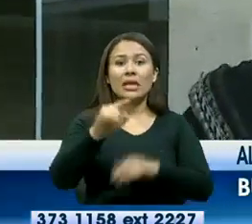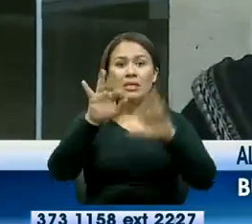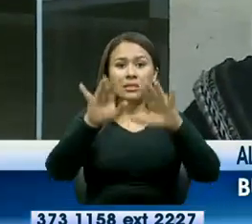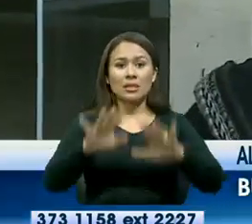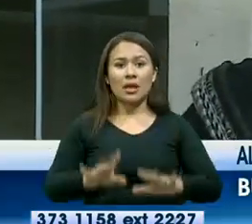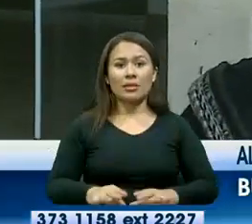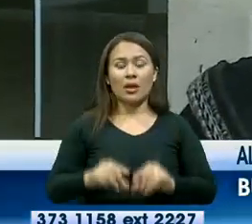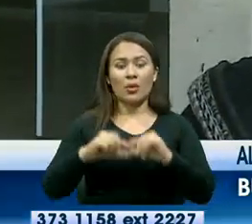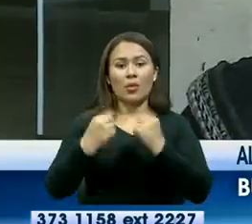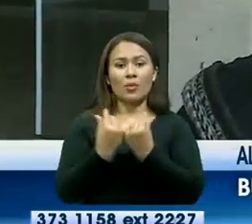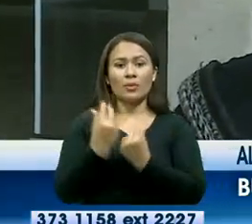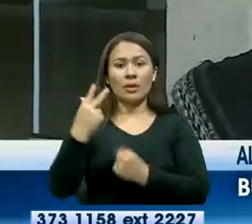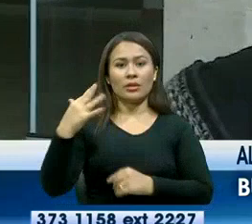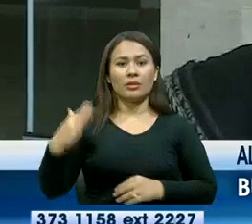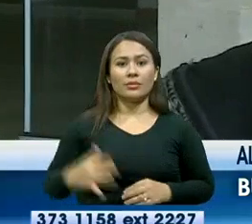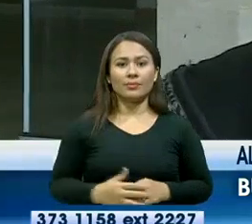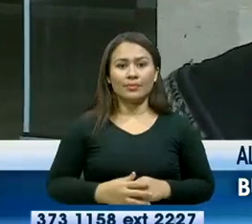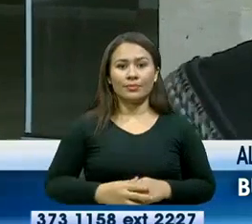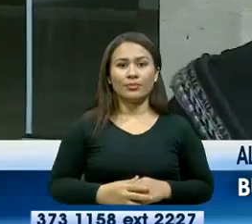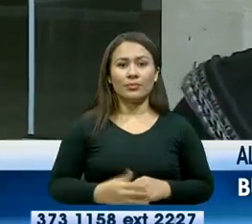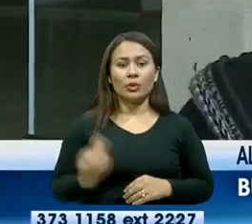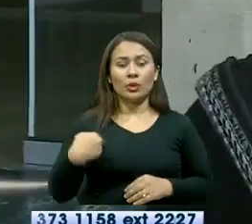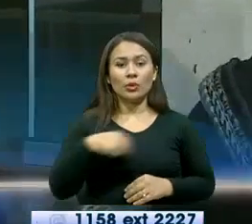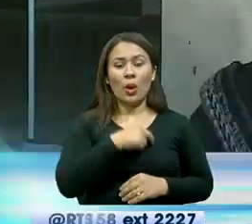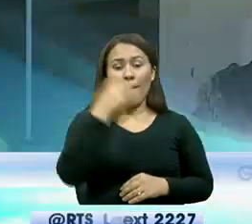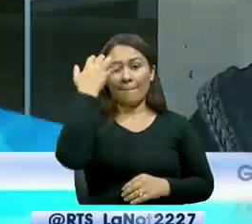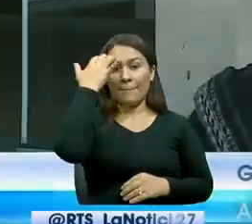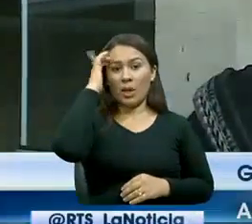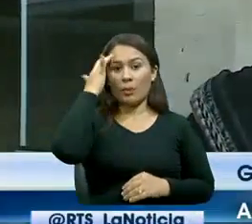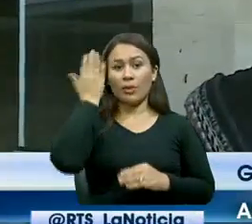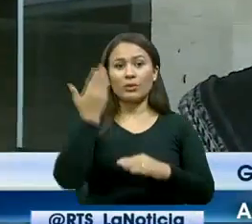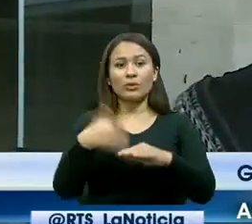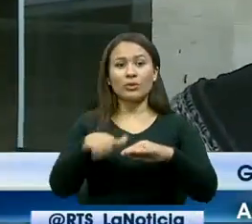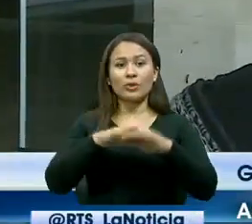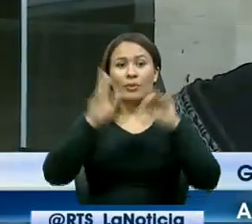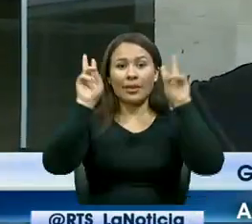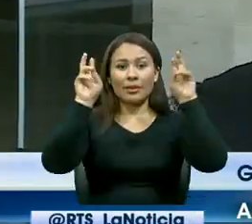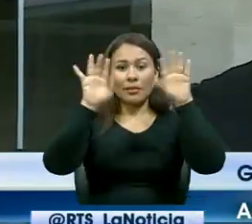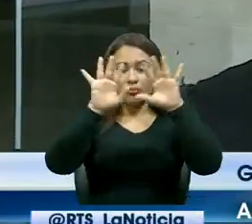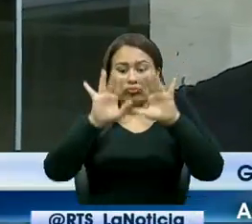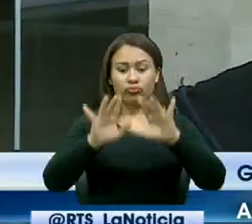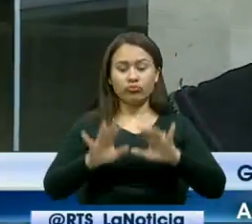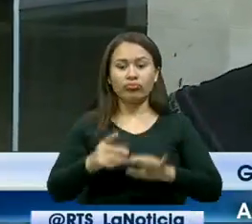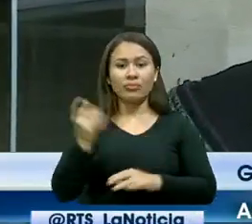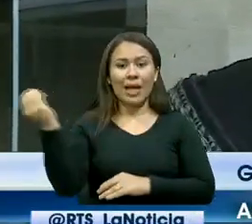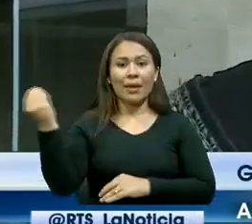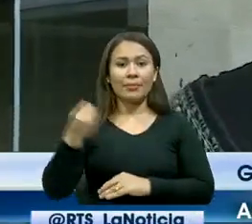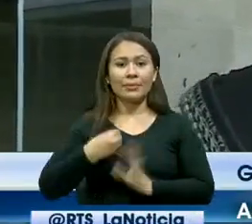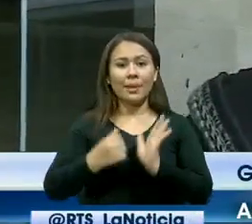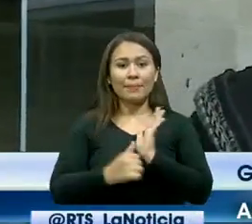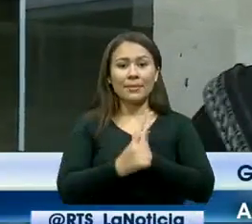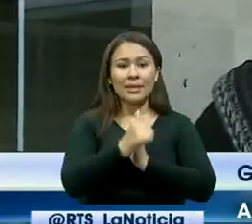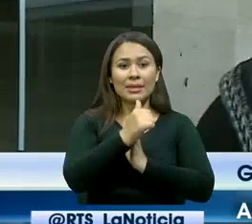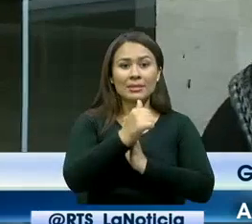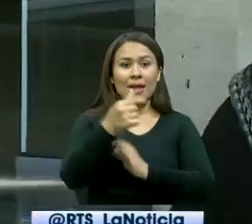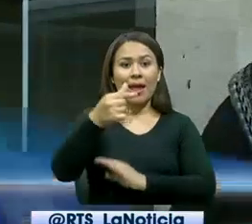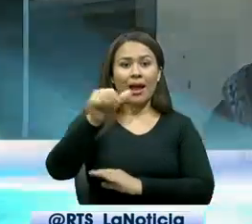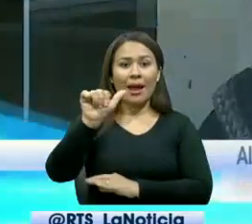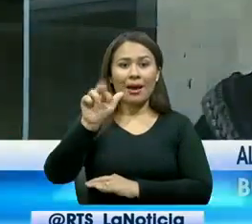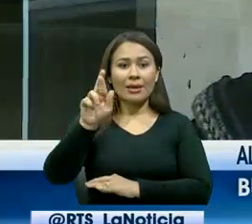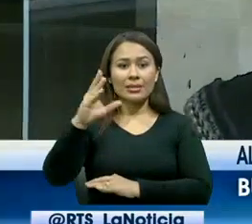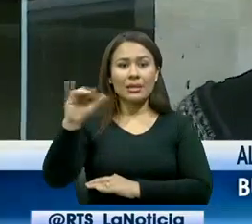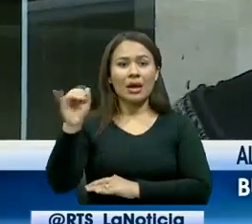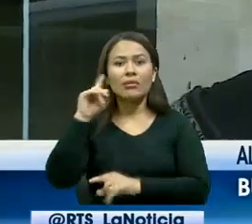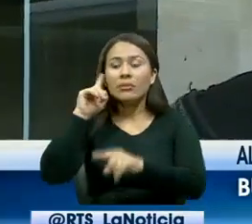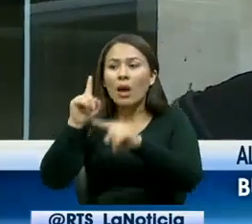partido. Hemos mostrado nuestra preocupación sobre el tema del documento presentado por la ministra García sobre las conclusiones a